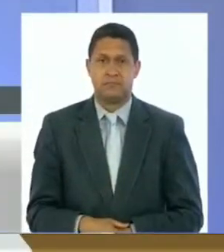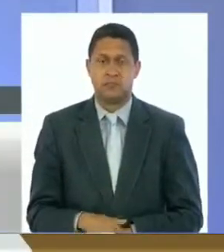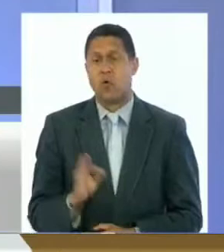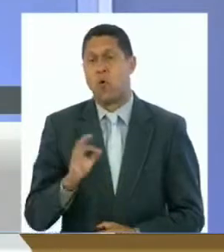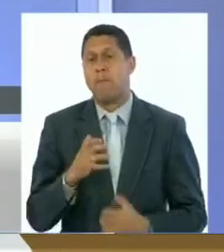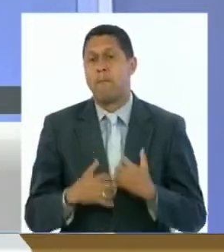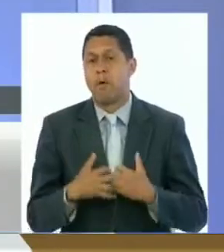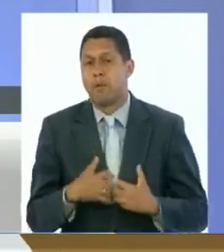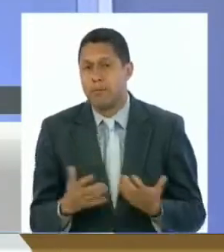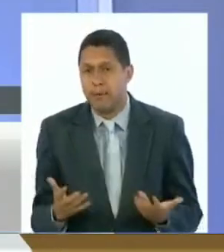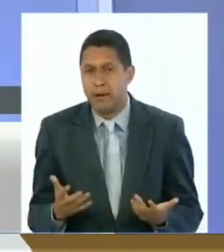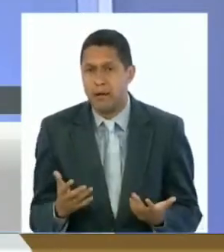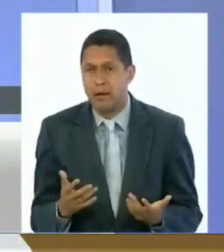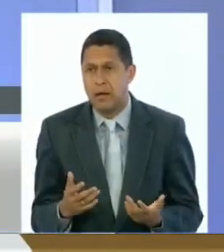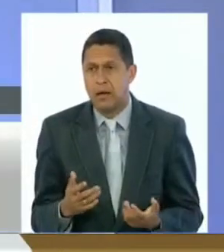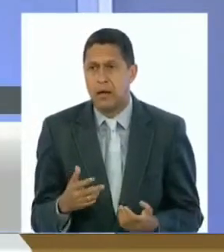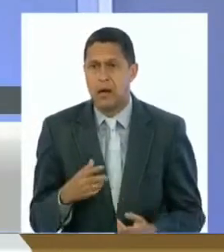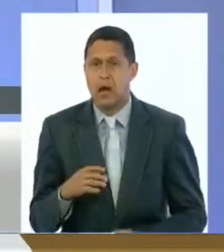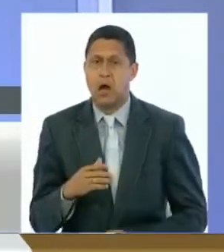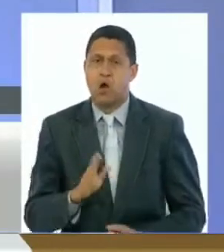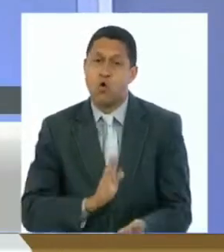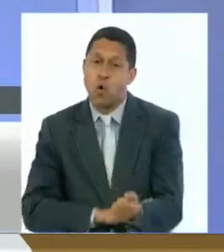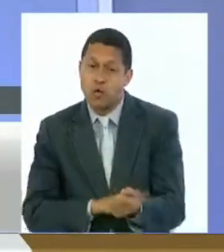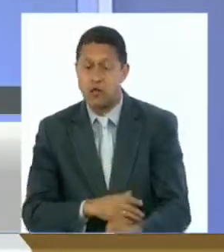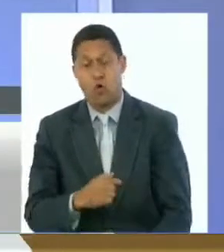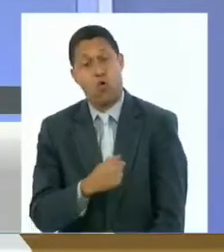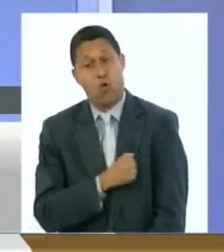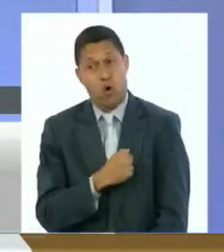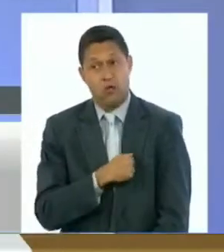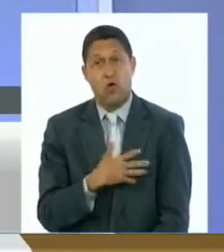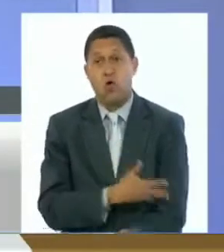problemas, colesterol, corazón, entre otras.